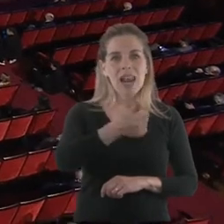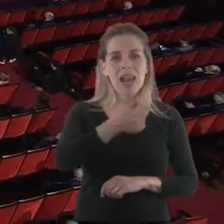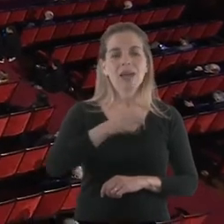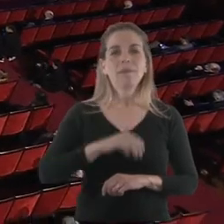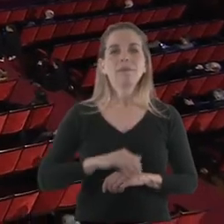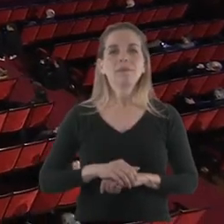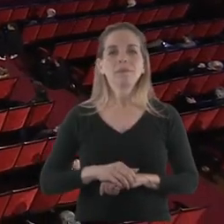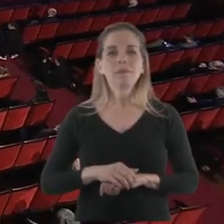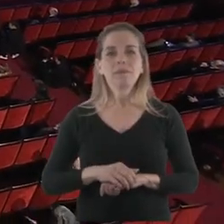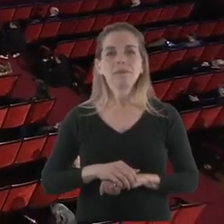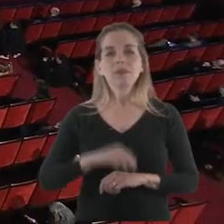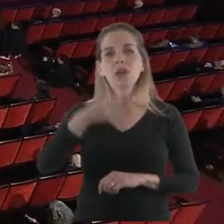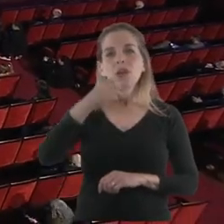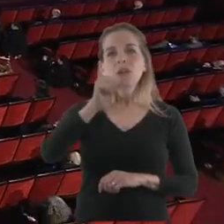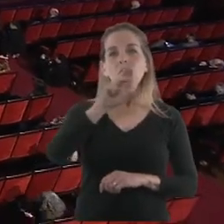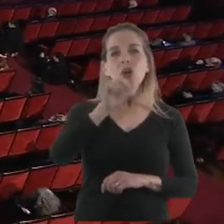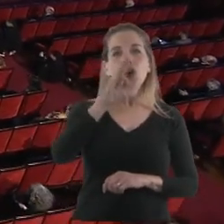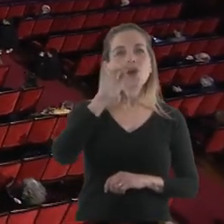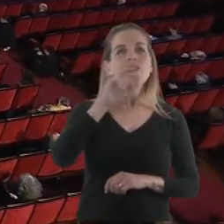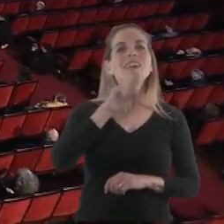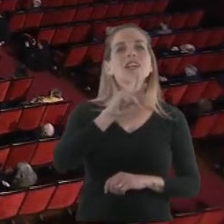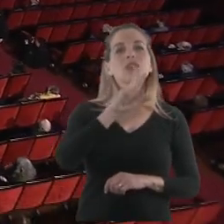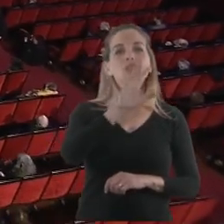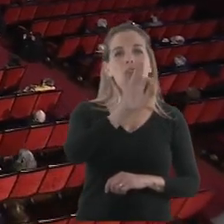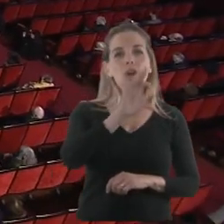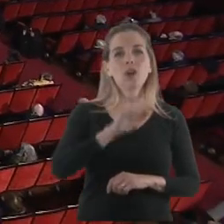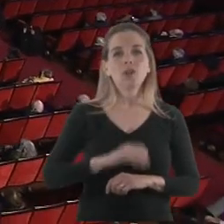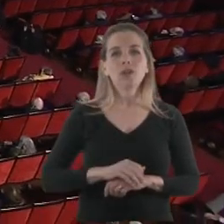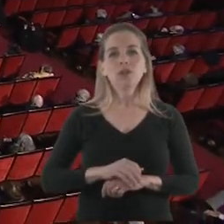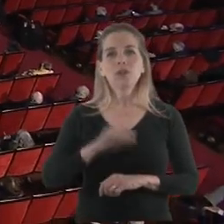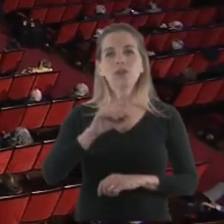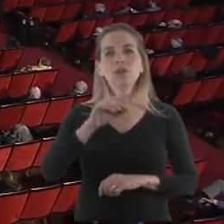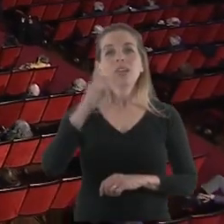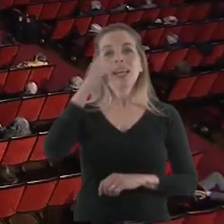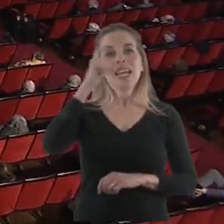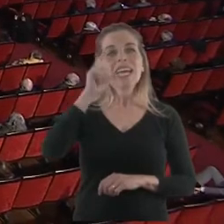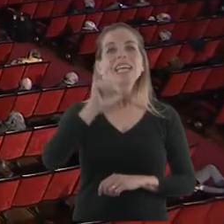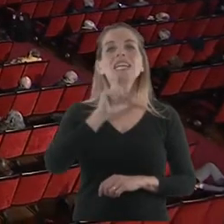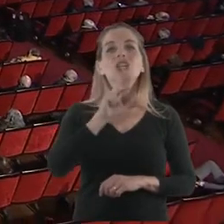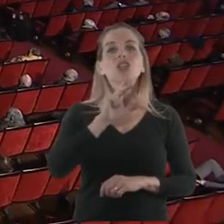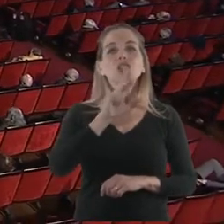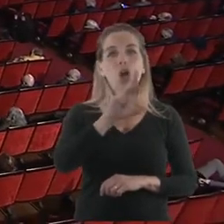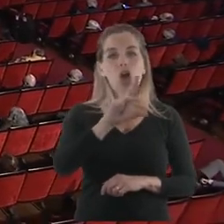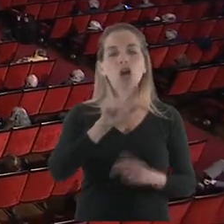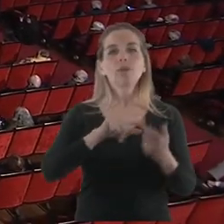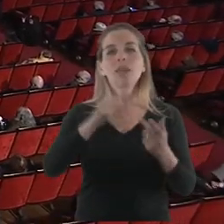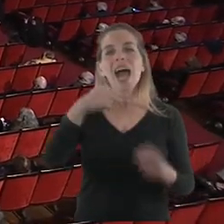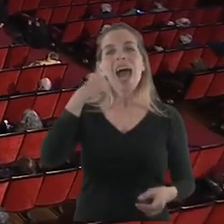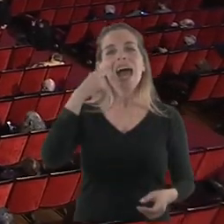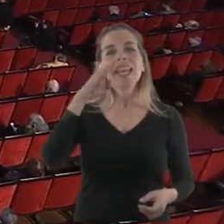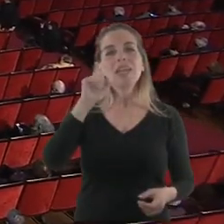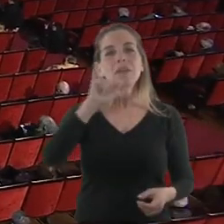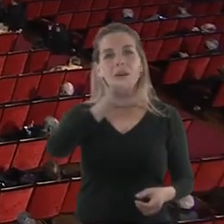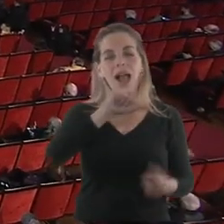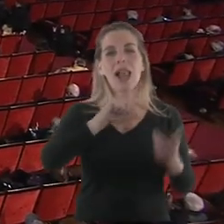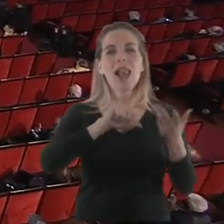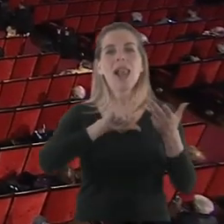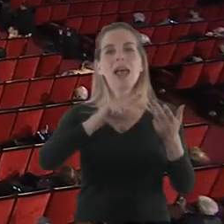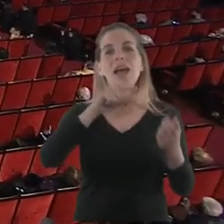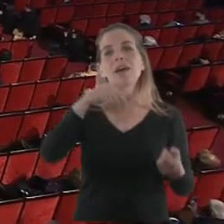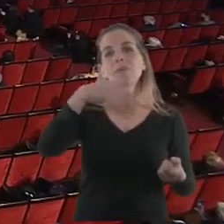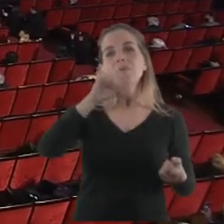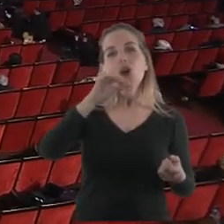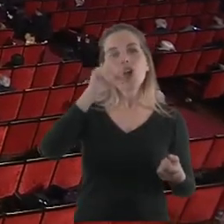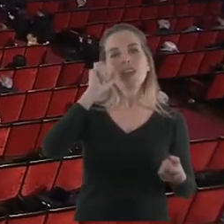Eisenson, Norberto Alayón, Héctor Alegría, Aníbal Alonso,